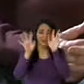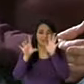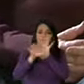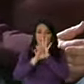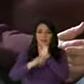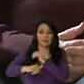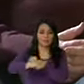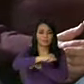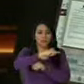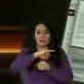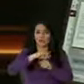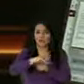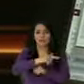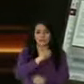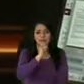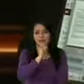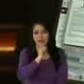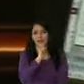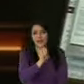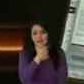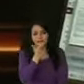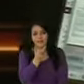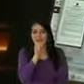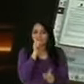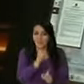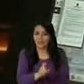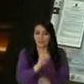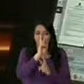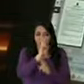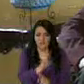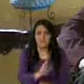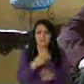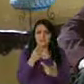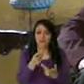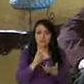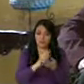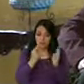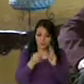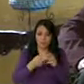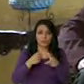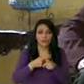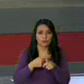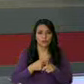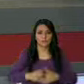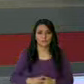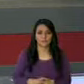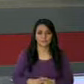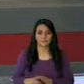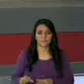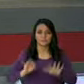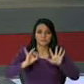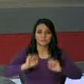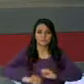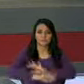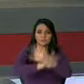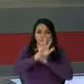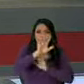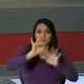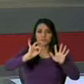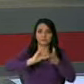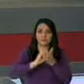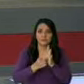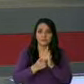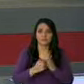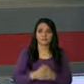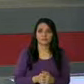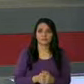Código de la Democracia, que debe entrar a revisión de manera urgente, informó Javier Gallo. 7:37 en la mañana, la carta